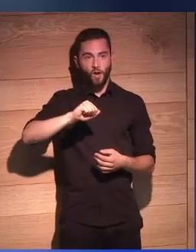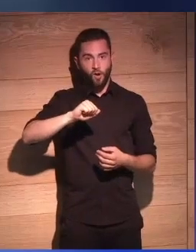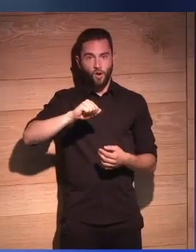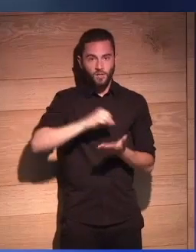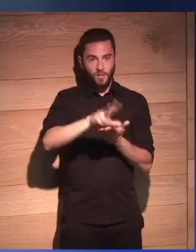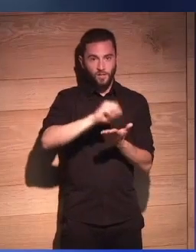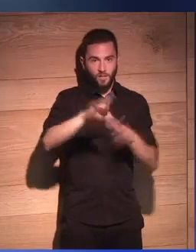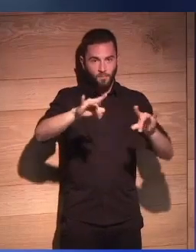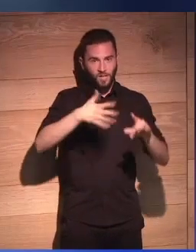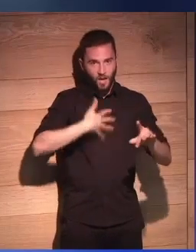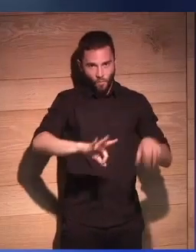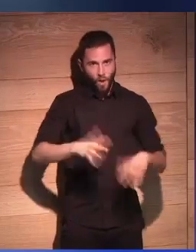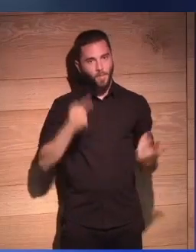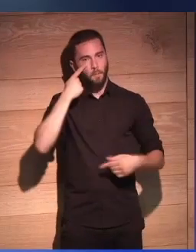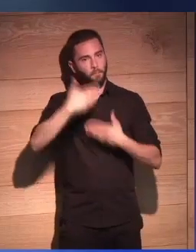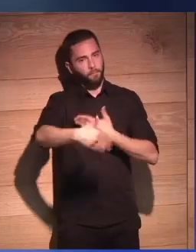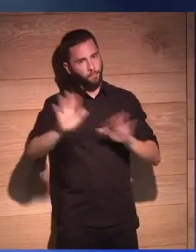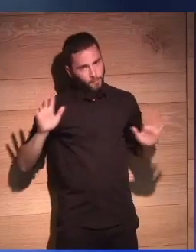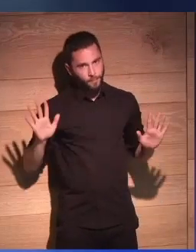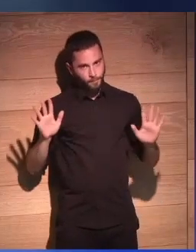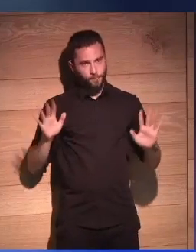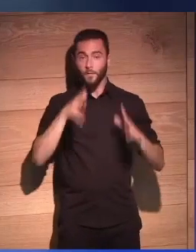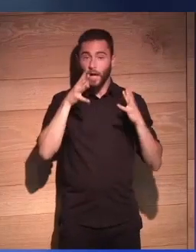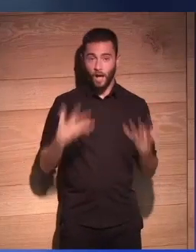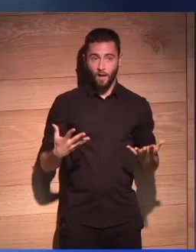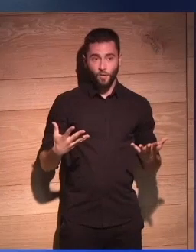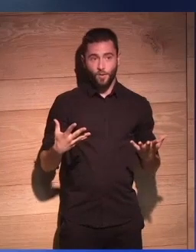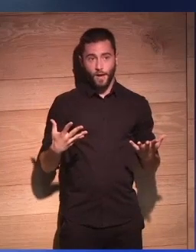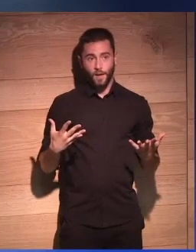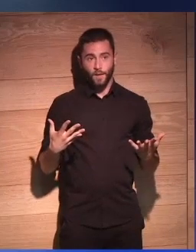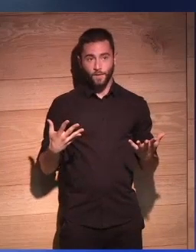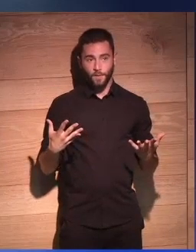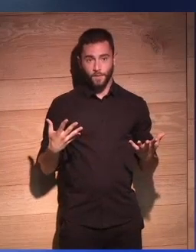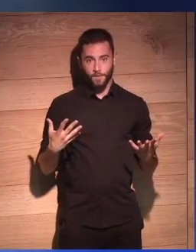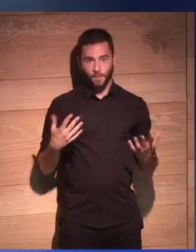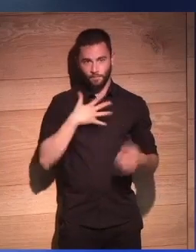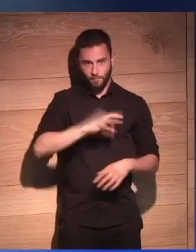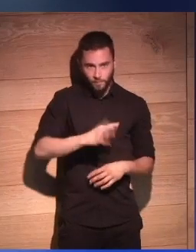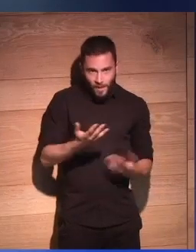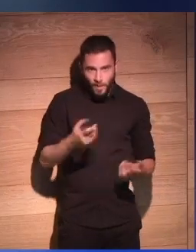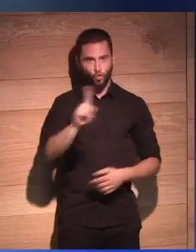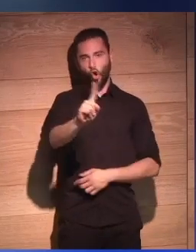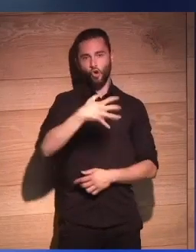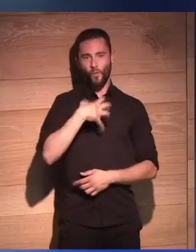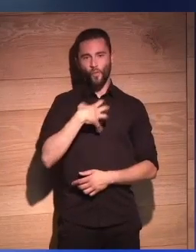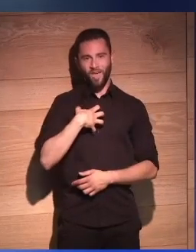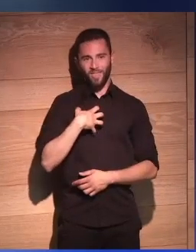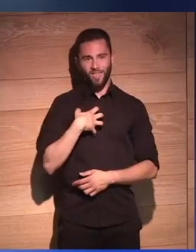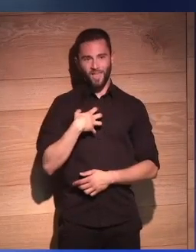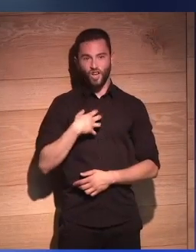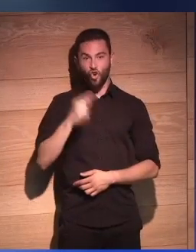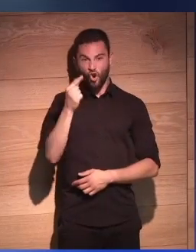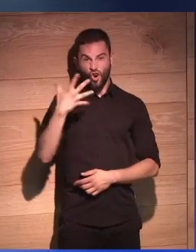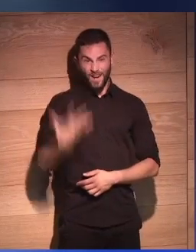Veremos, ¿no? Por ahora, esto no es una posibilidad, no existe para nadie, ni siquiera los más